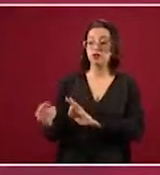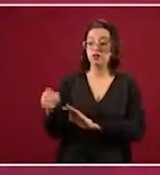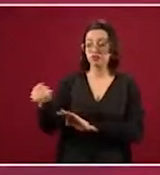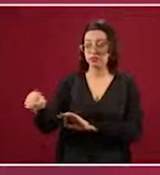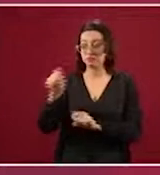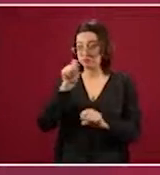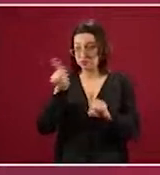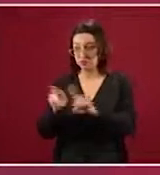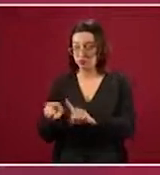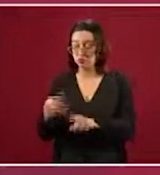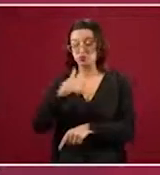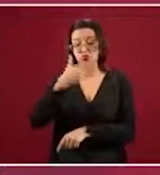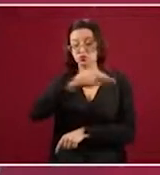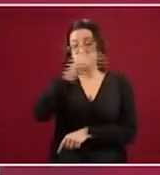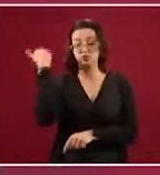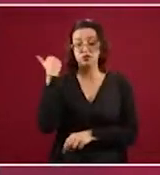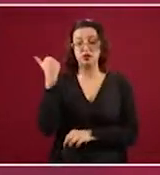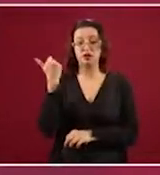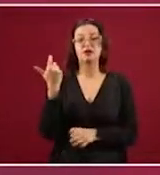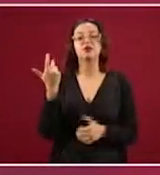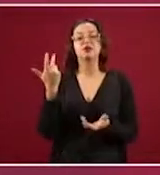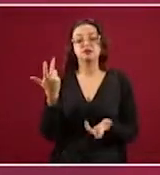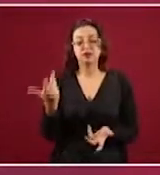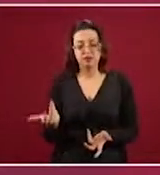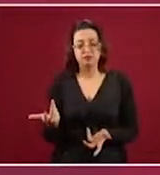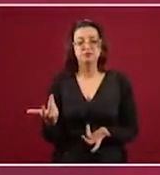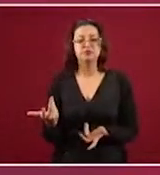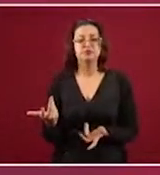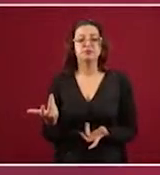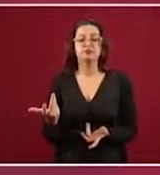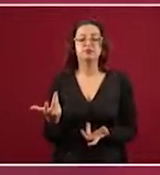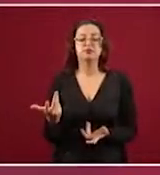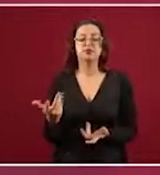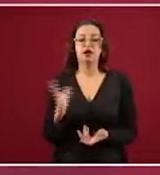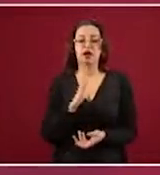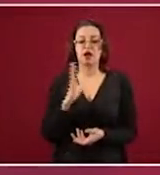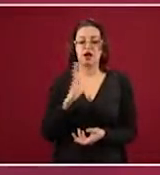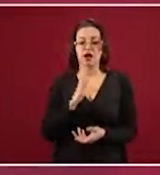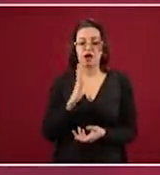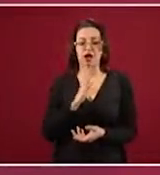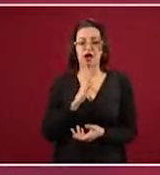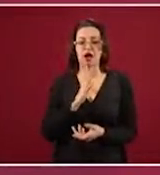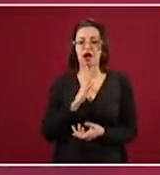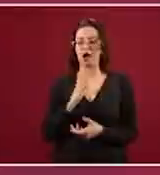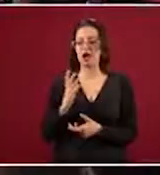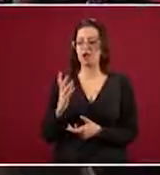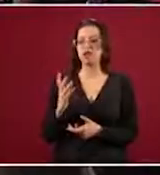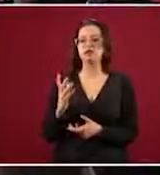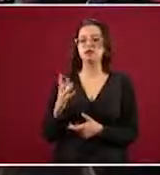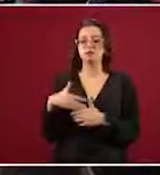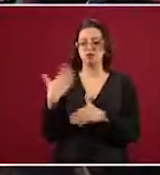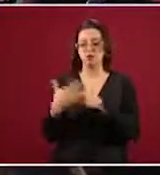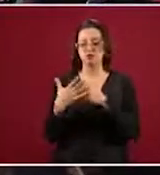propio. Entonces, tenemos una reunión con todas las autoridades